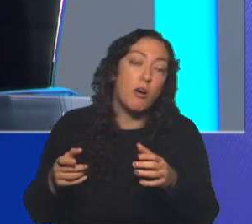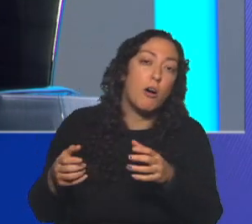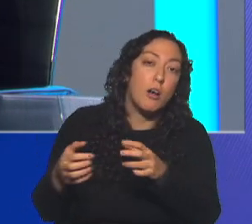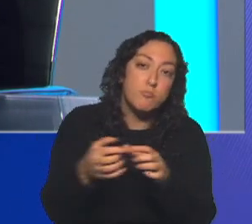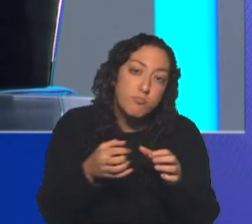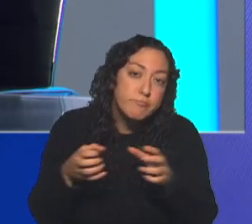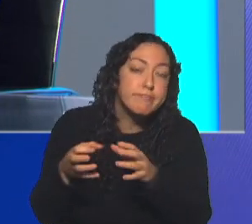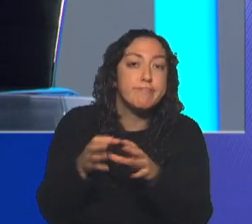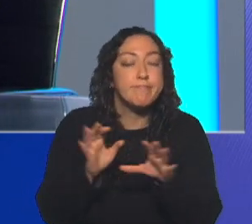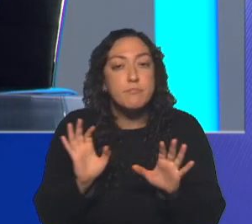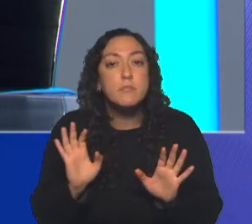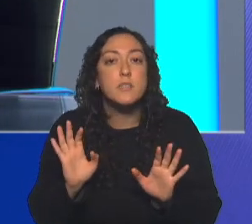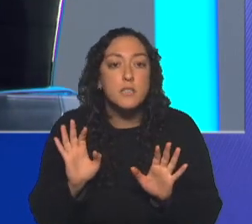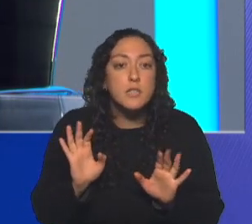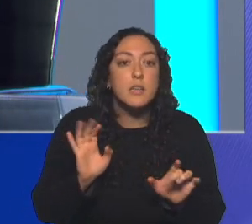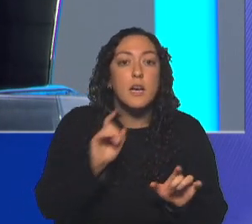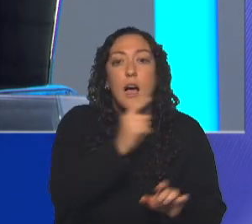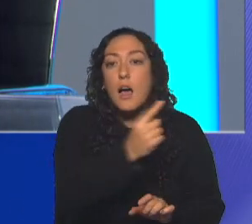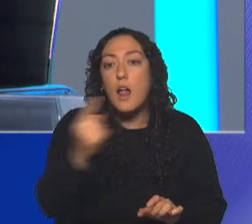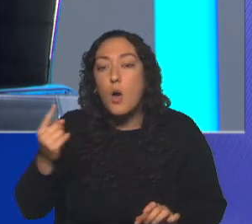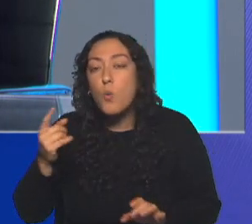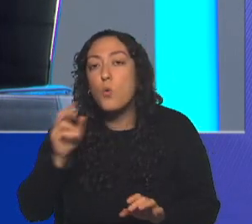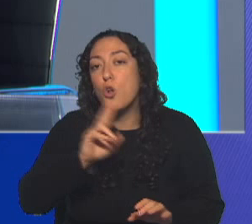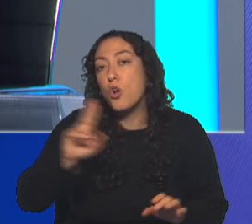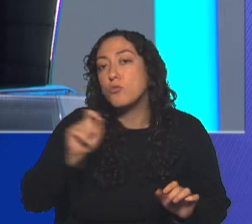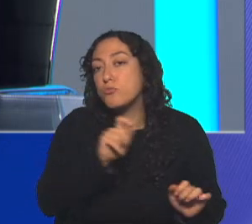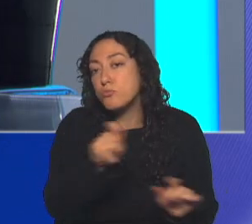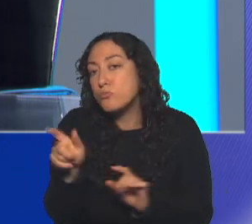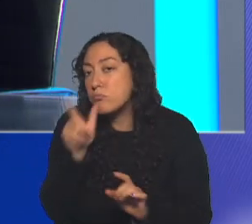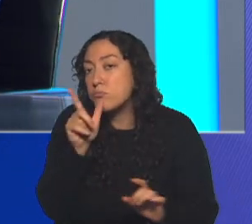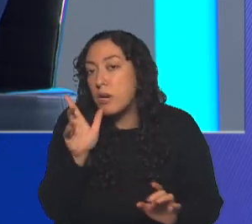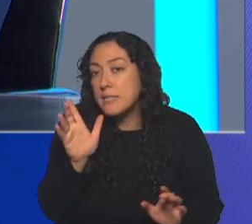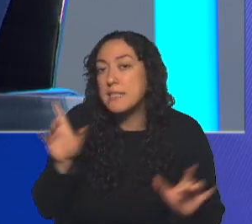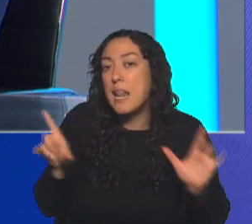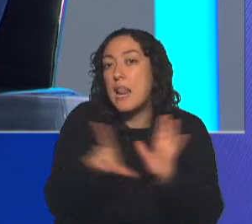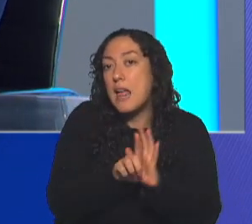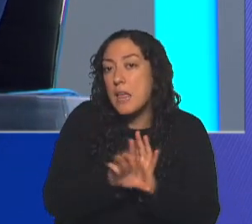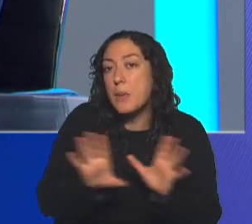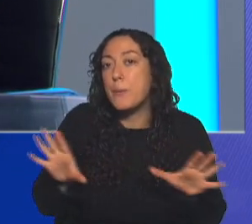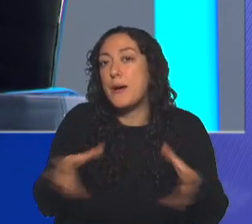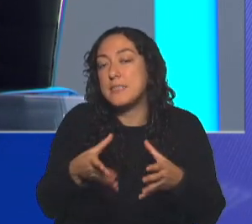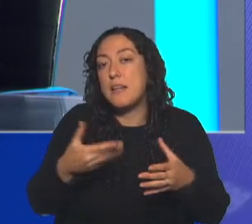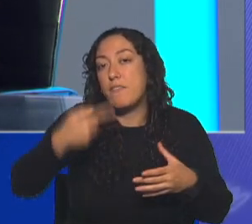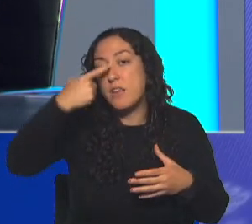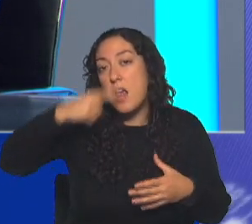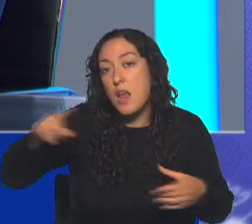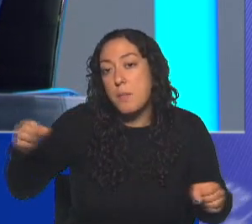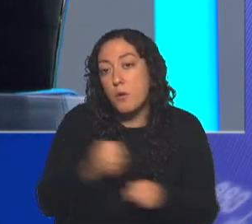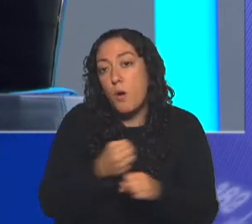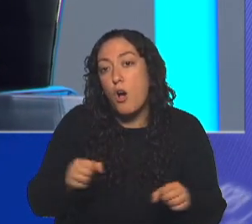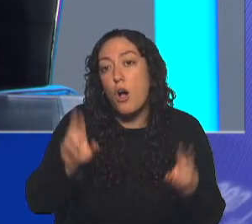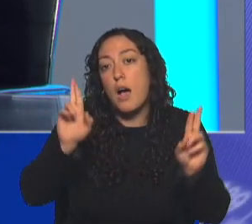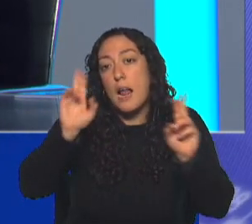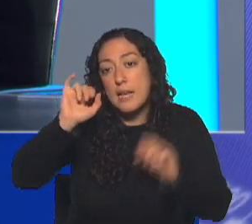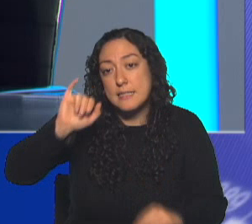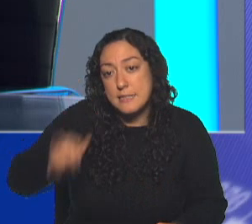metáfora, tienda a que, bueno, la tan mentada ley base termine saliendo y ojalá que salga. Y si